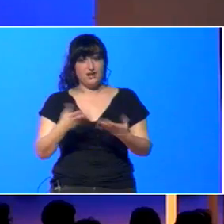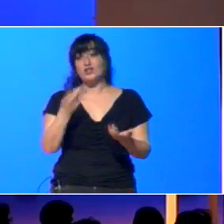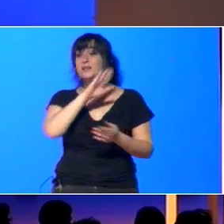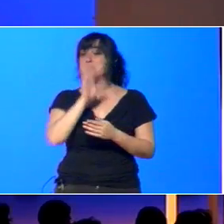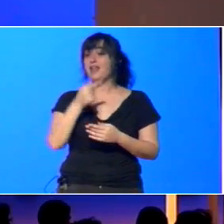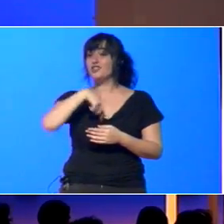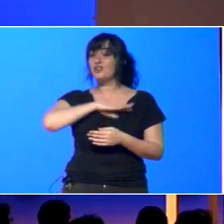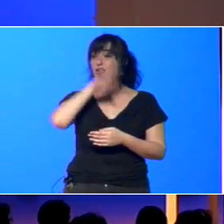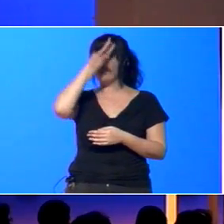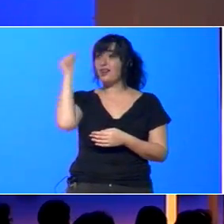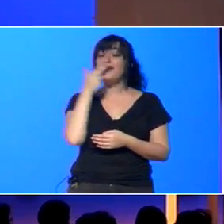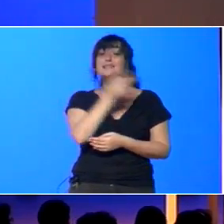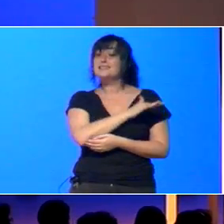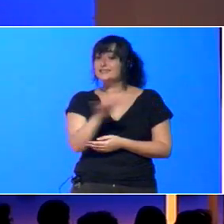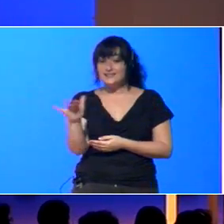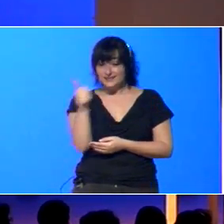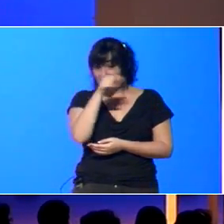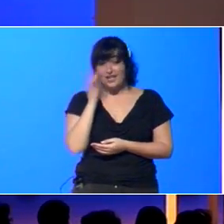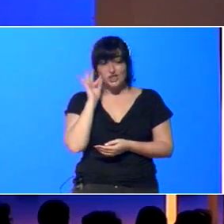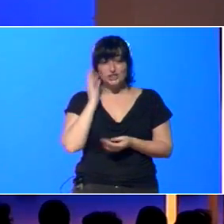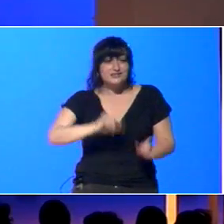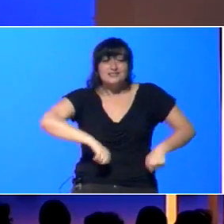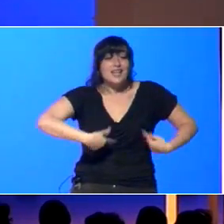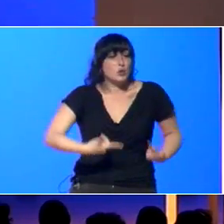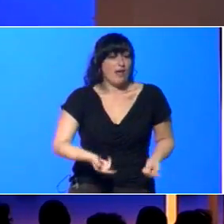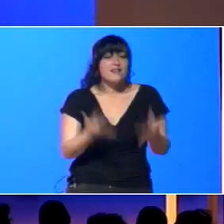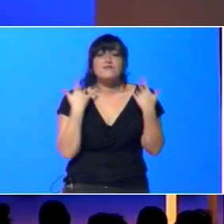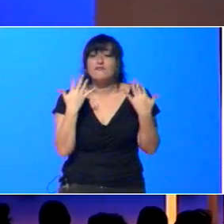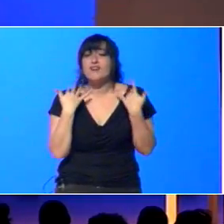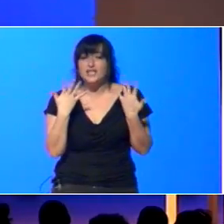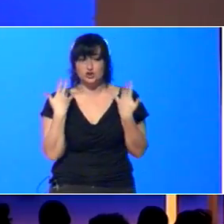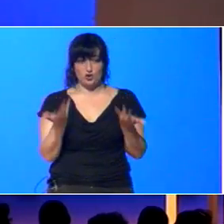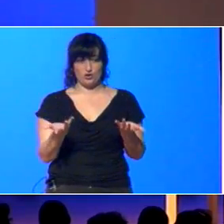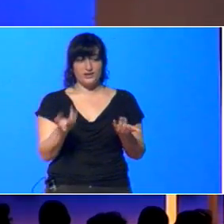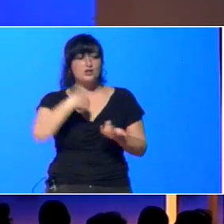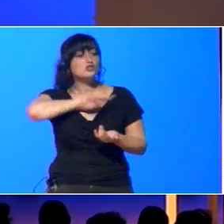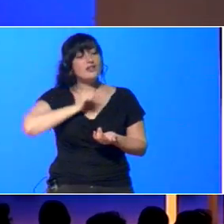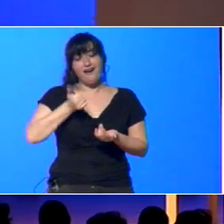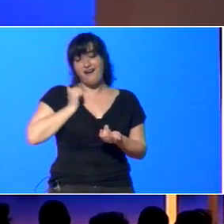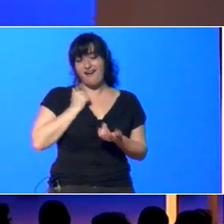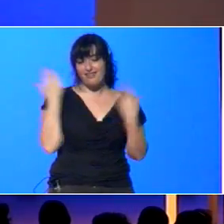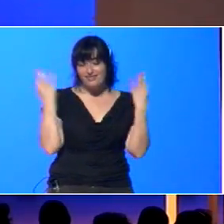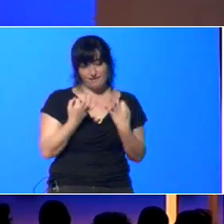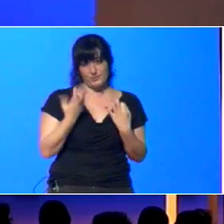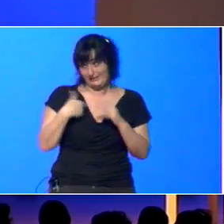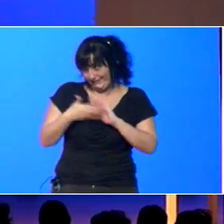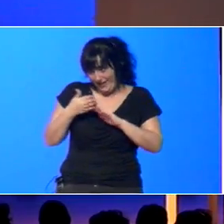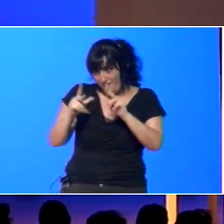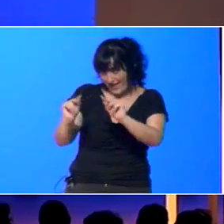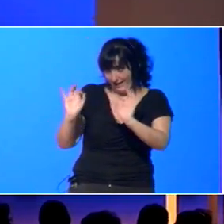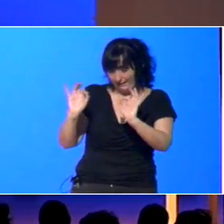frescos y tenemos que aprovechar esa circunstancia, su frescura. Acabo ya, ¿eh? Acabo ya.